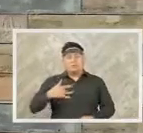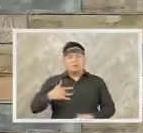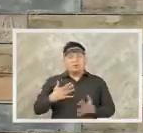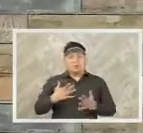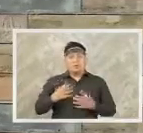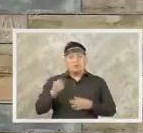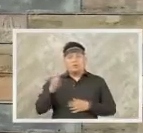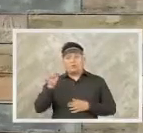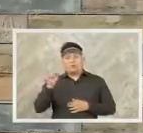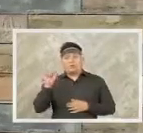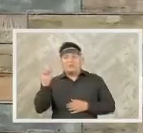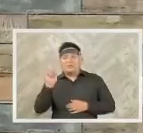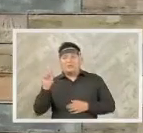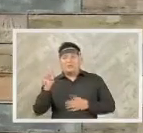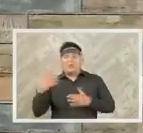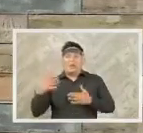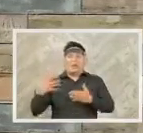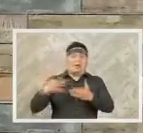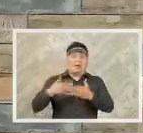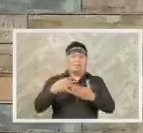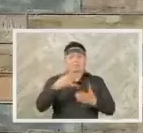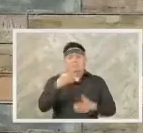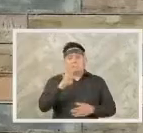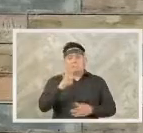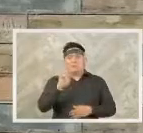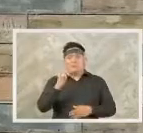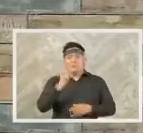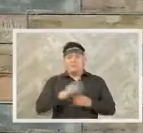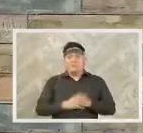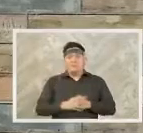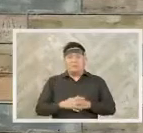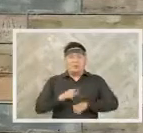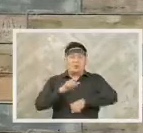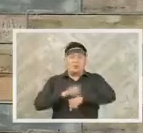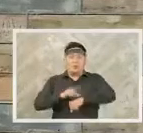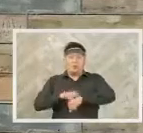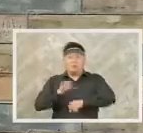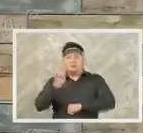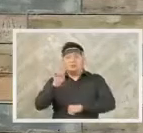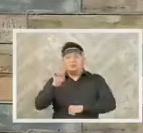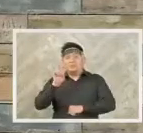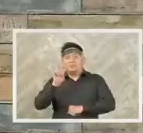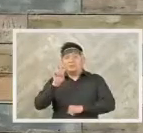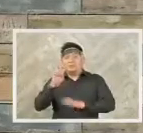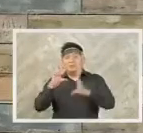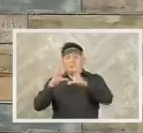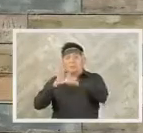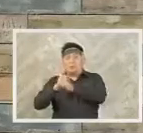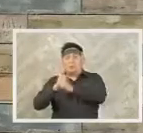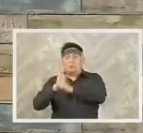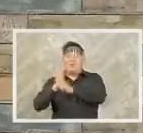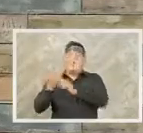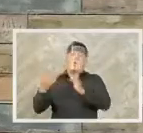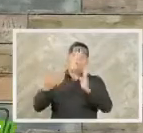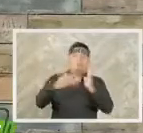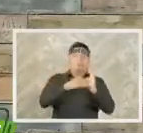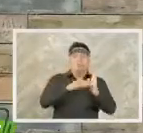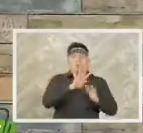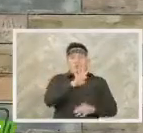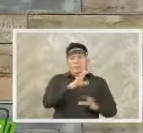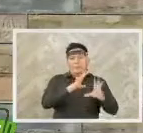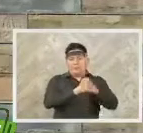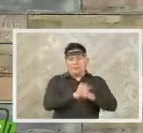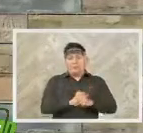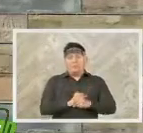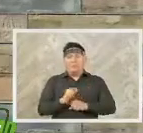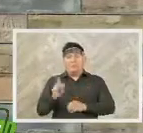febrero, en espacios de 2 horas, desde las 7 hasta las 9 de la noche. Contaremos con un moderador que será la persona que guiará toda